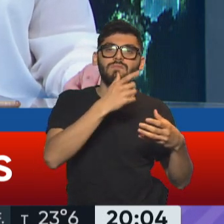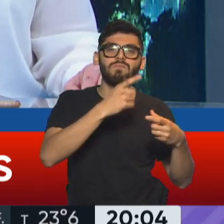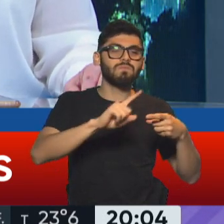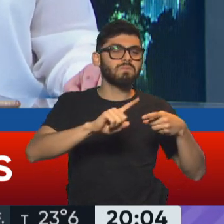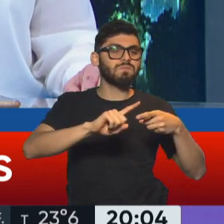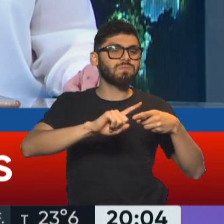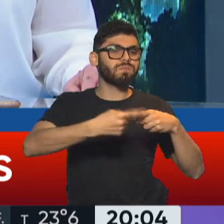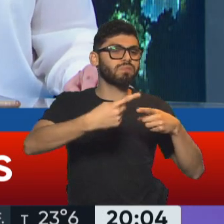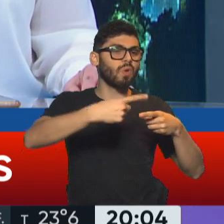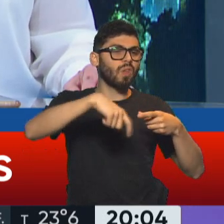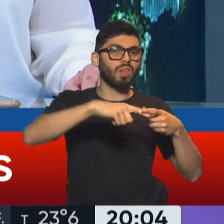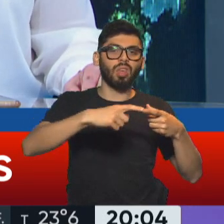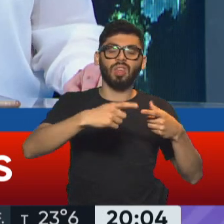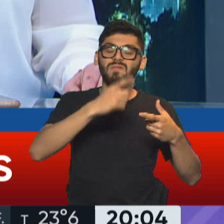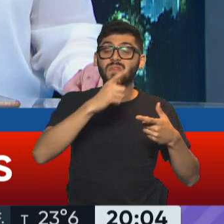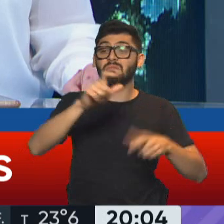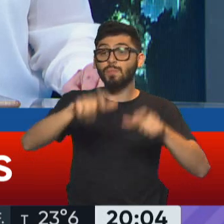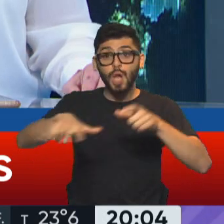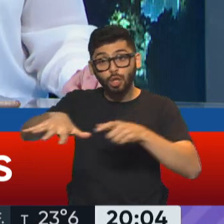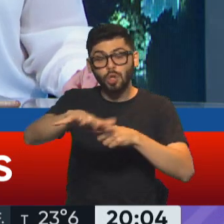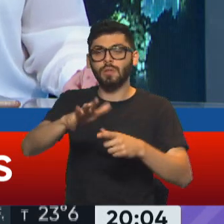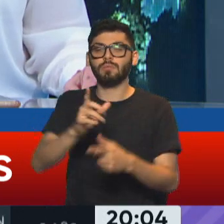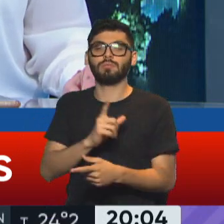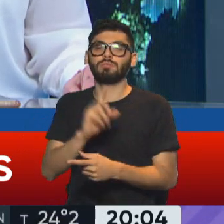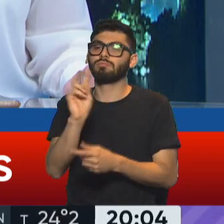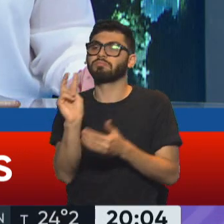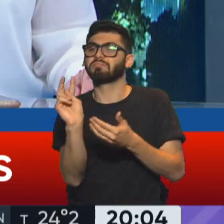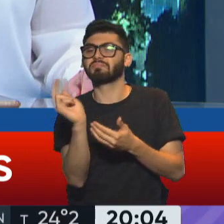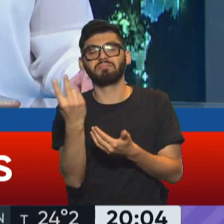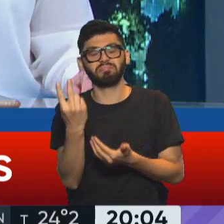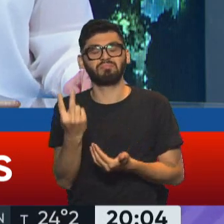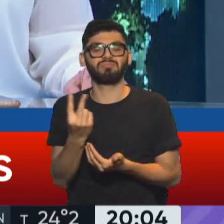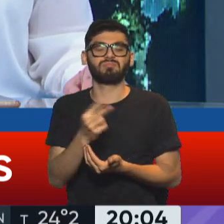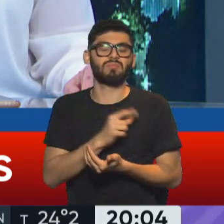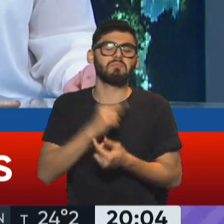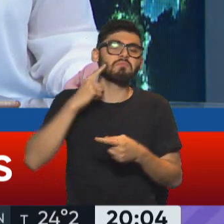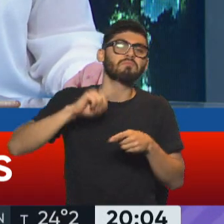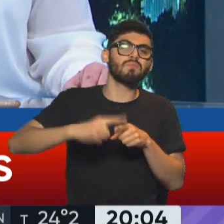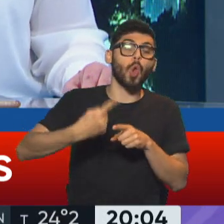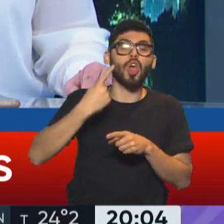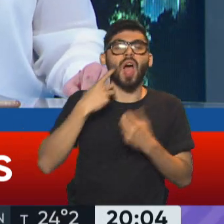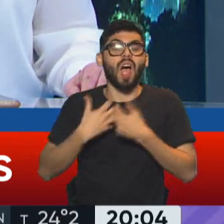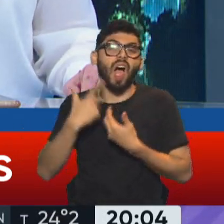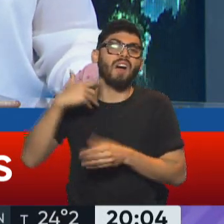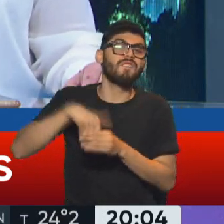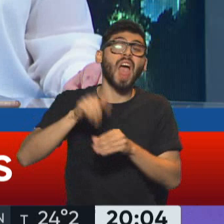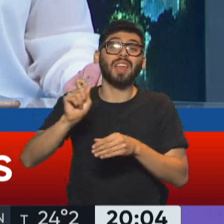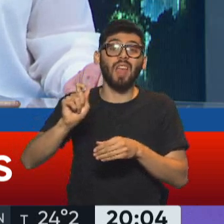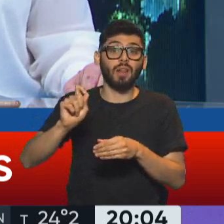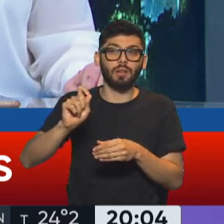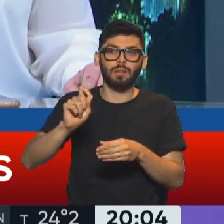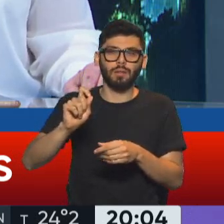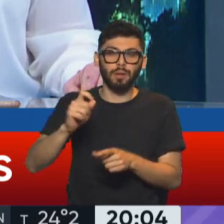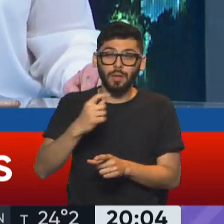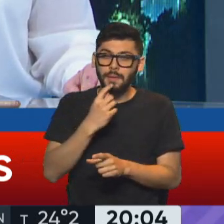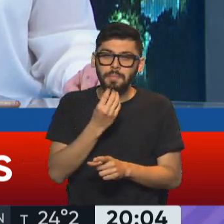cualquier persona que perdió un ser querido, que inclusive tiene su opinión política formada o que está tratando de ver a quién va a votar en estas elecciones, hubiera preferido